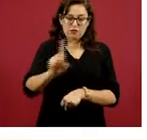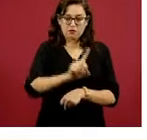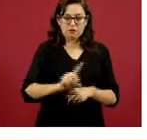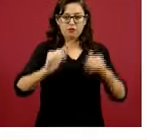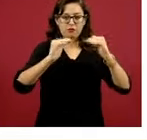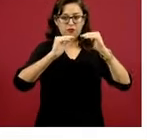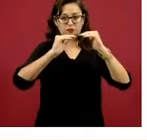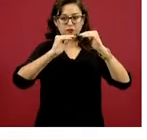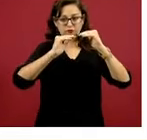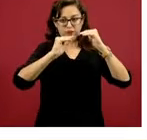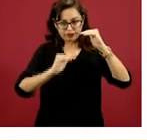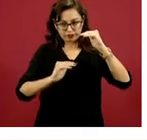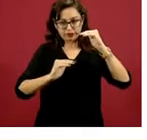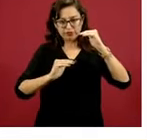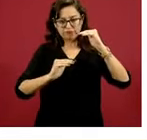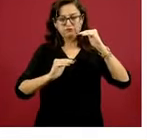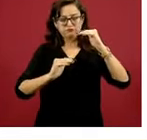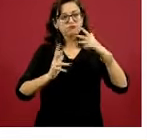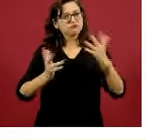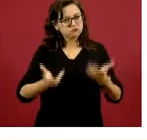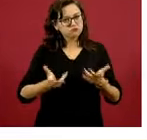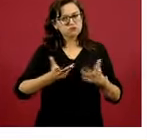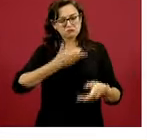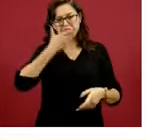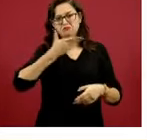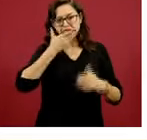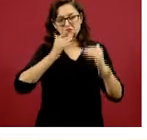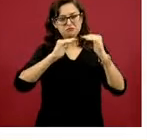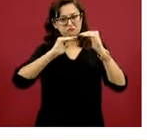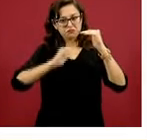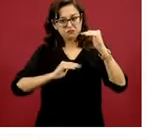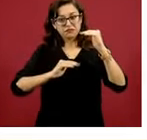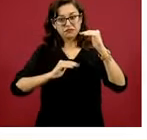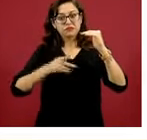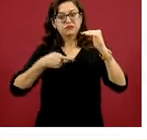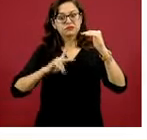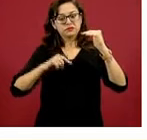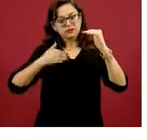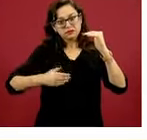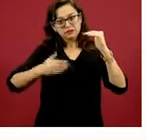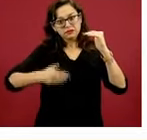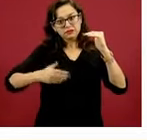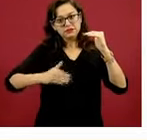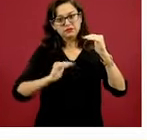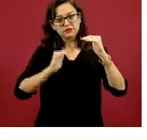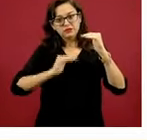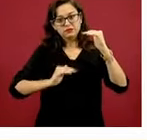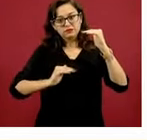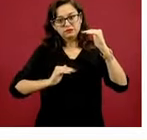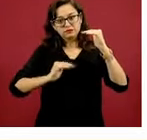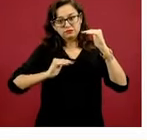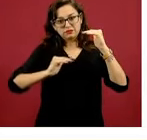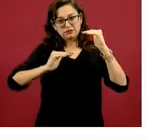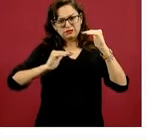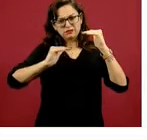ve un cambio, normalmente se ha visto este cambio de descenso, y conforme va pasando toda la semana, este descenso va